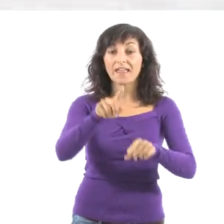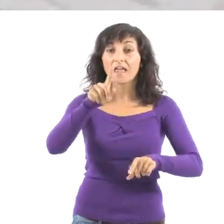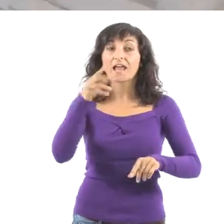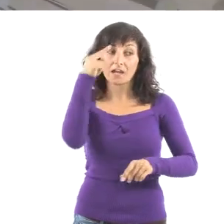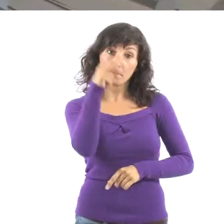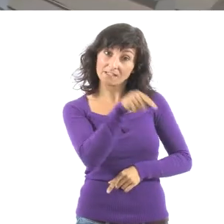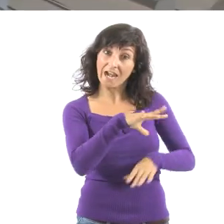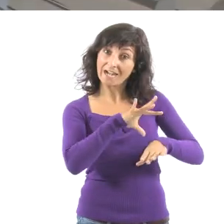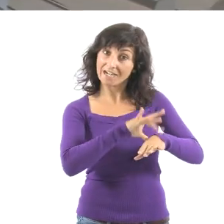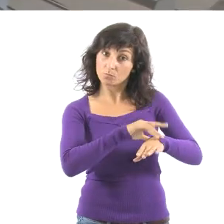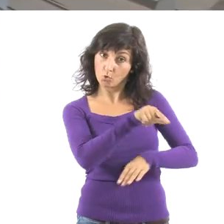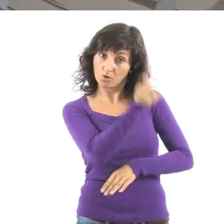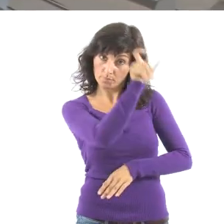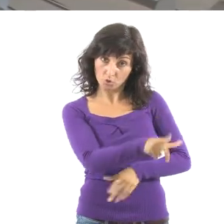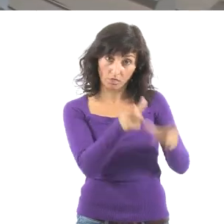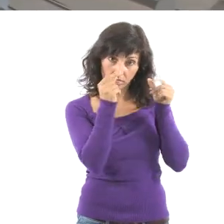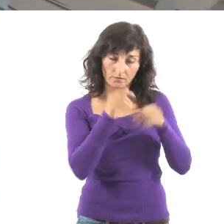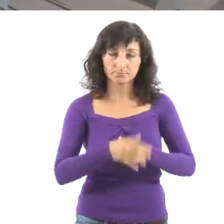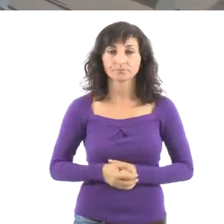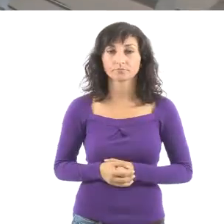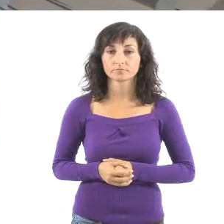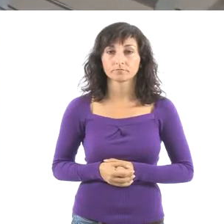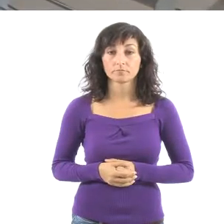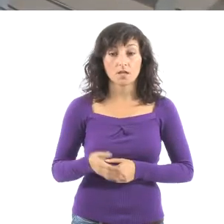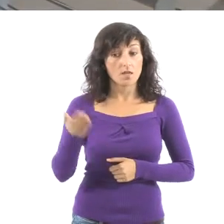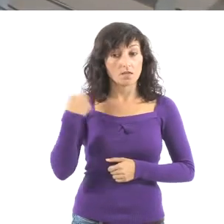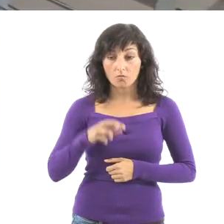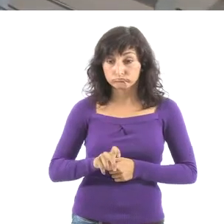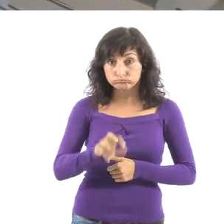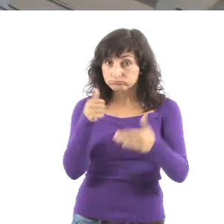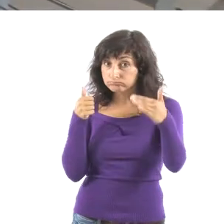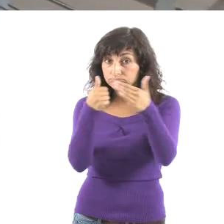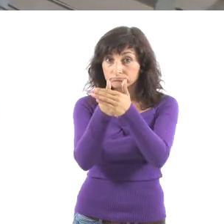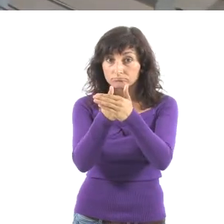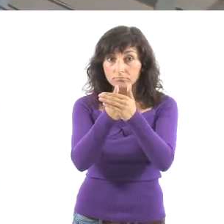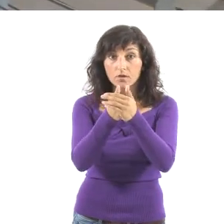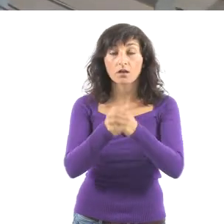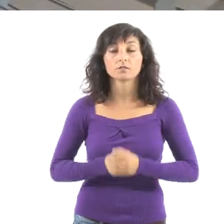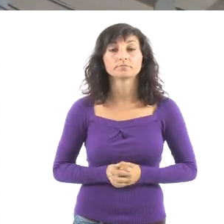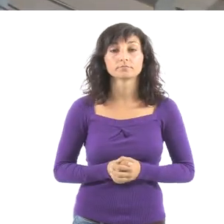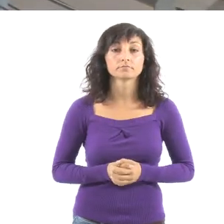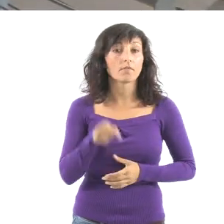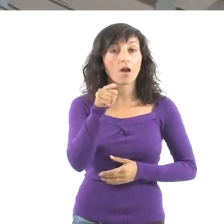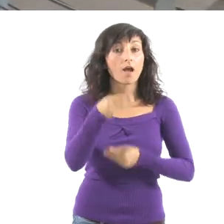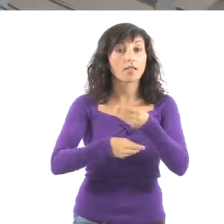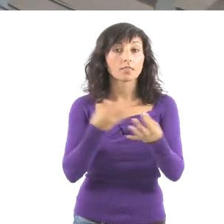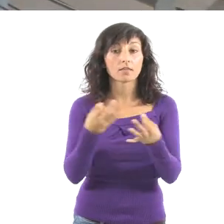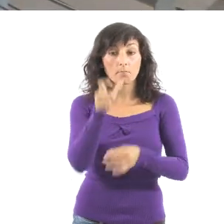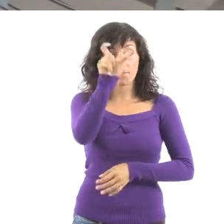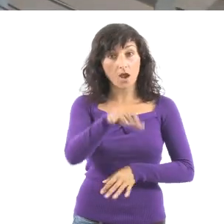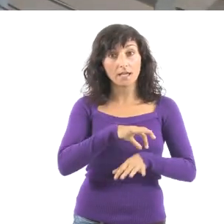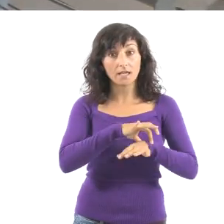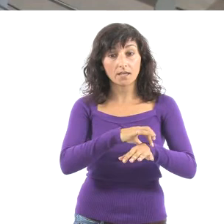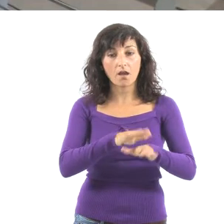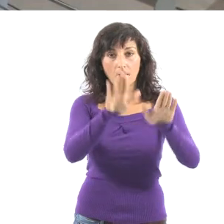visual. Una vez llegado al final de la escalera, se detiene el guía y espera que llegue a